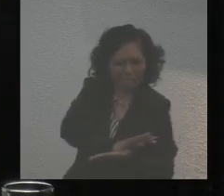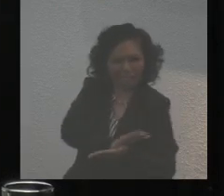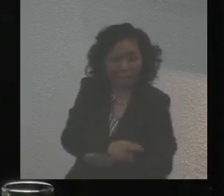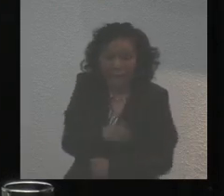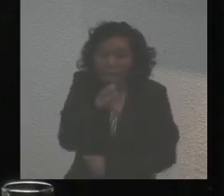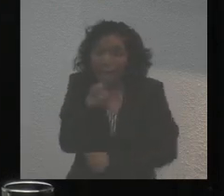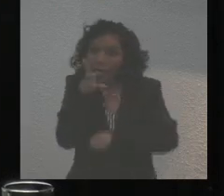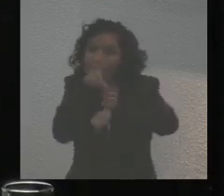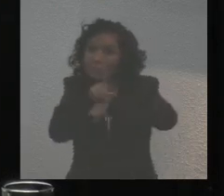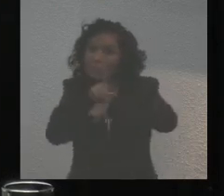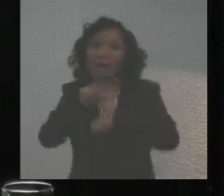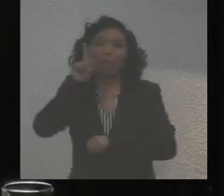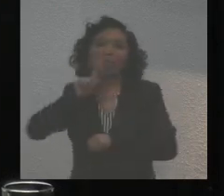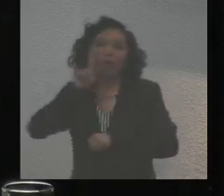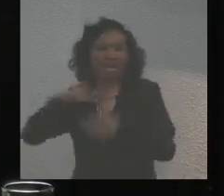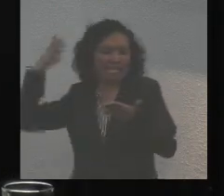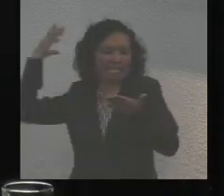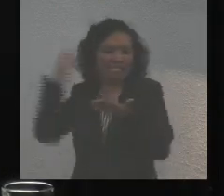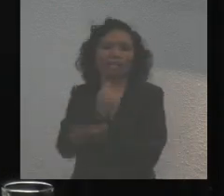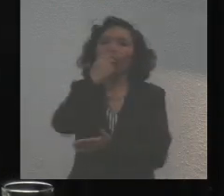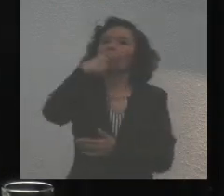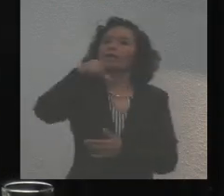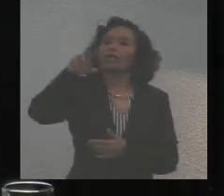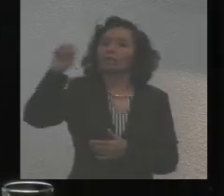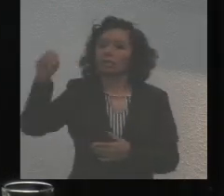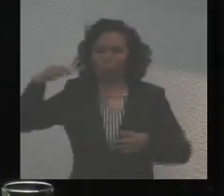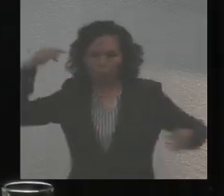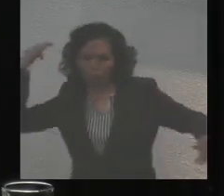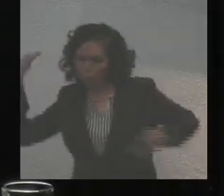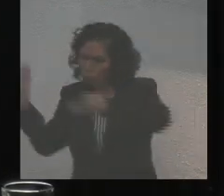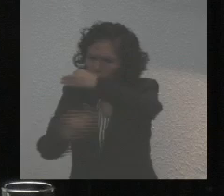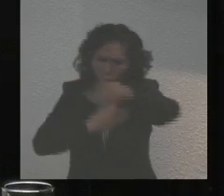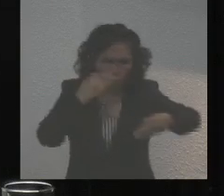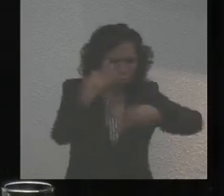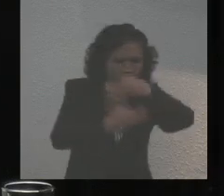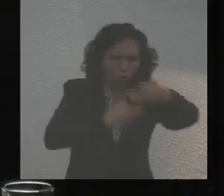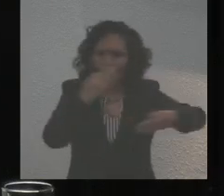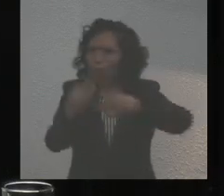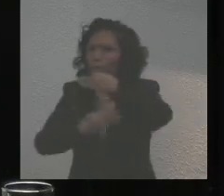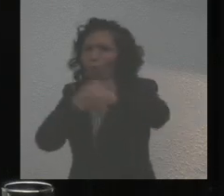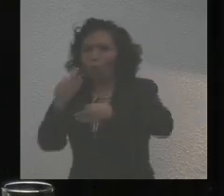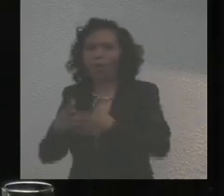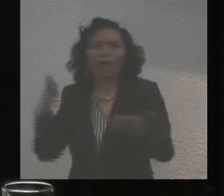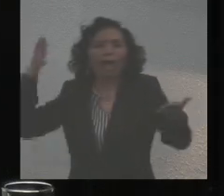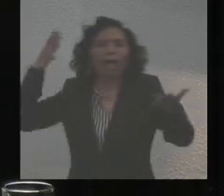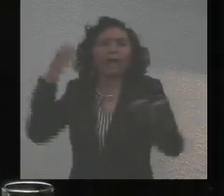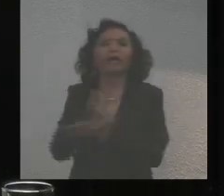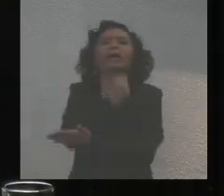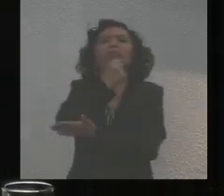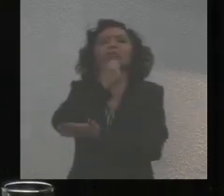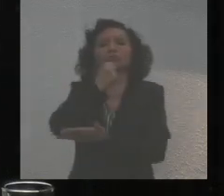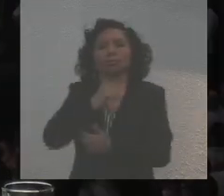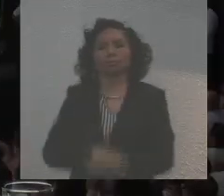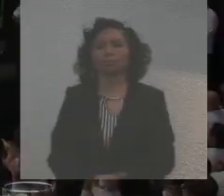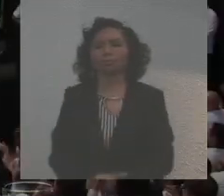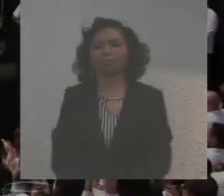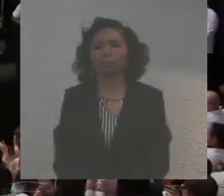Ese día ganó la mujer en Quintana Roo. Todas y cada una de ustedes, y todas y cada una de las que me están viendo.